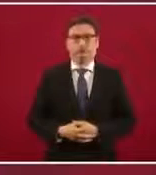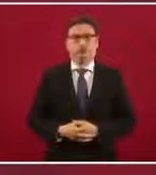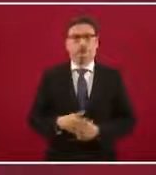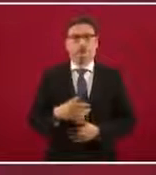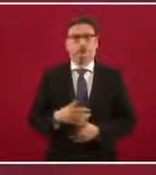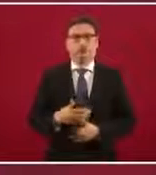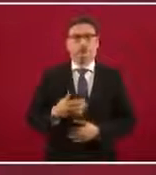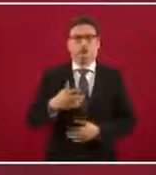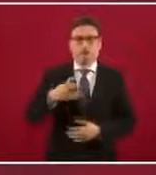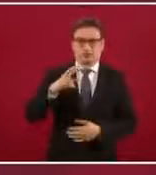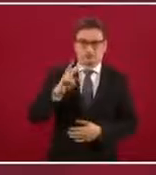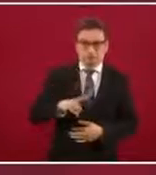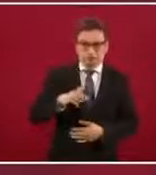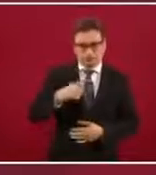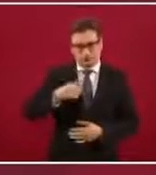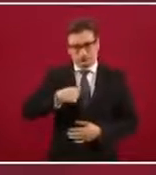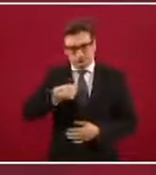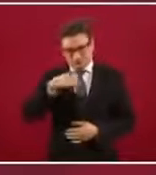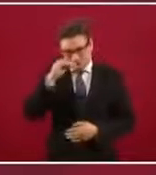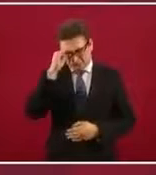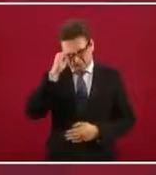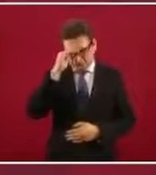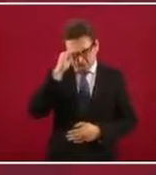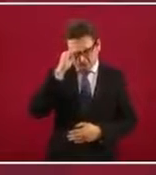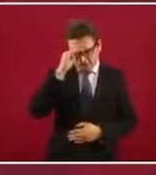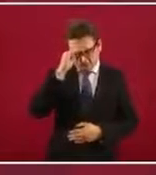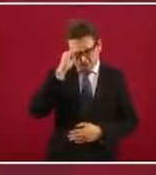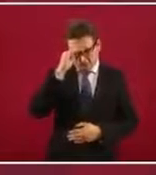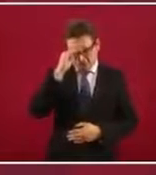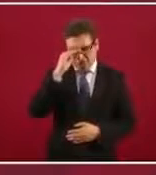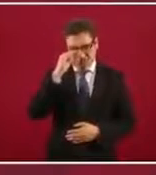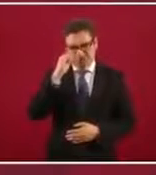Y lo medité, lo pensé, dije no,